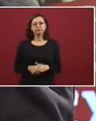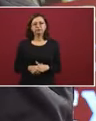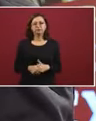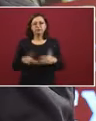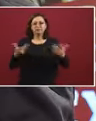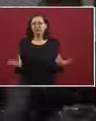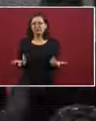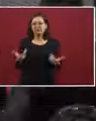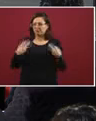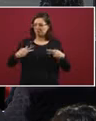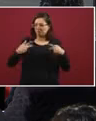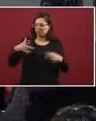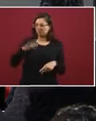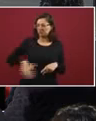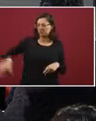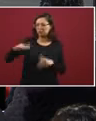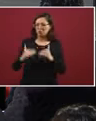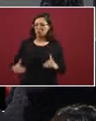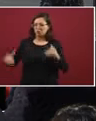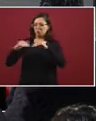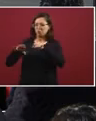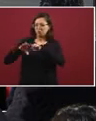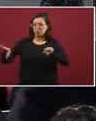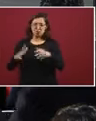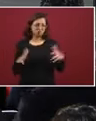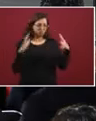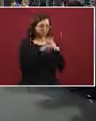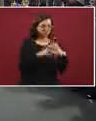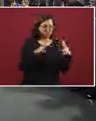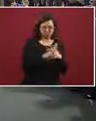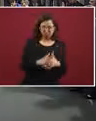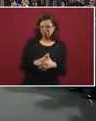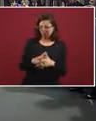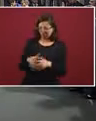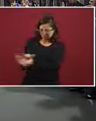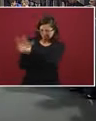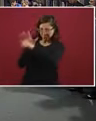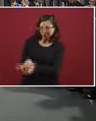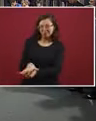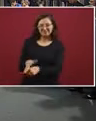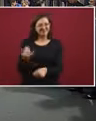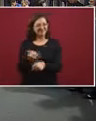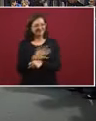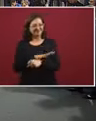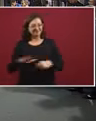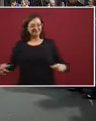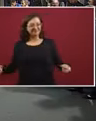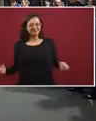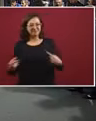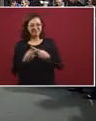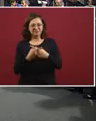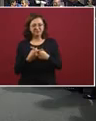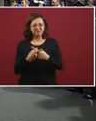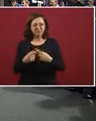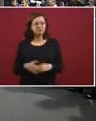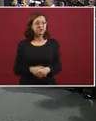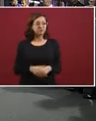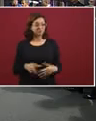convocar la democracia usando a los ejércitos para interrumpirla. ¿Perdón? Como región estamos dando un salto para